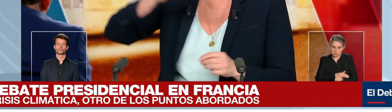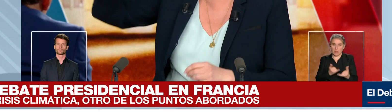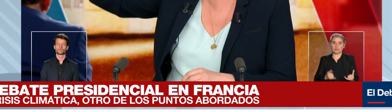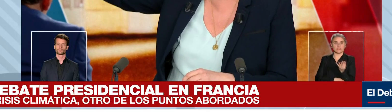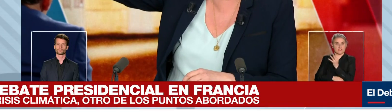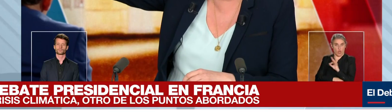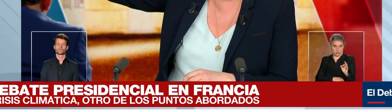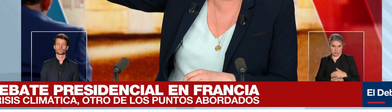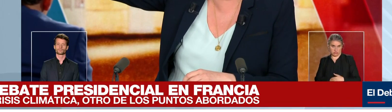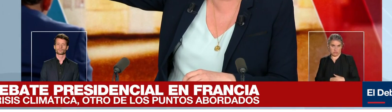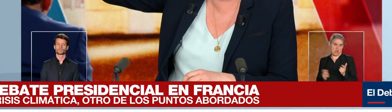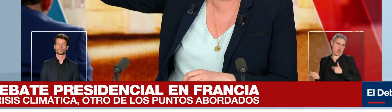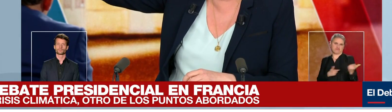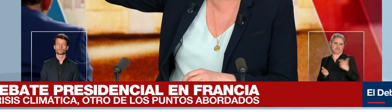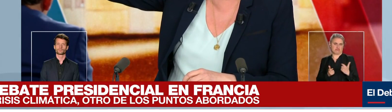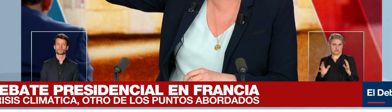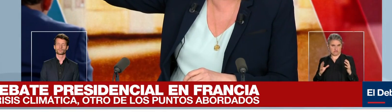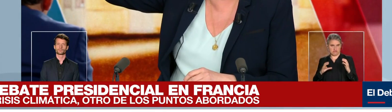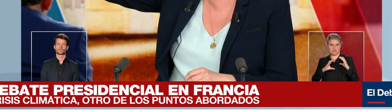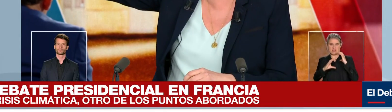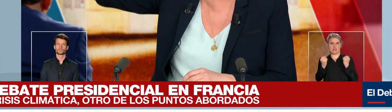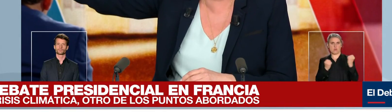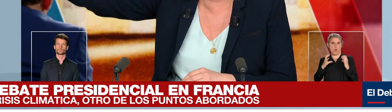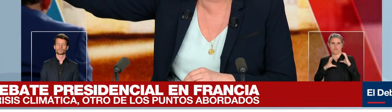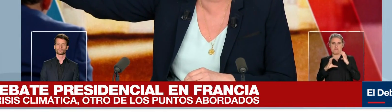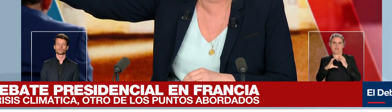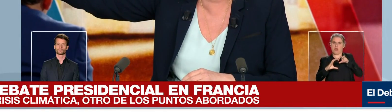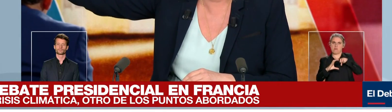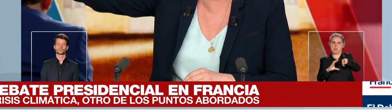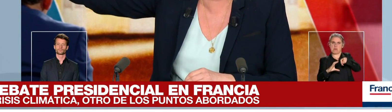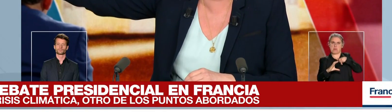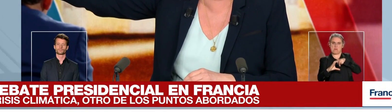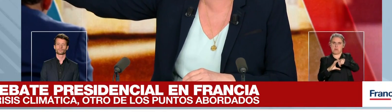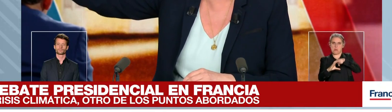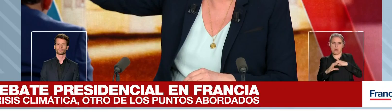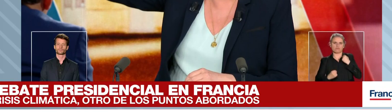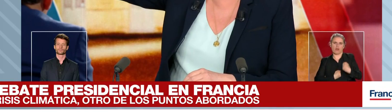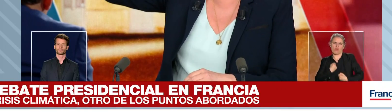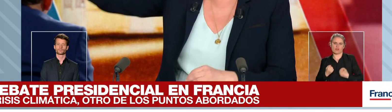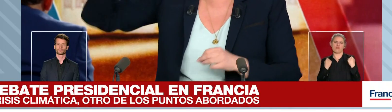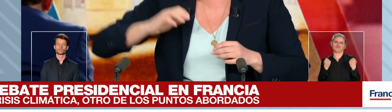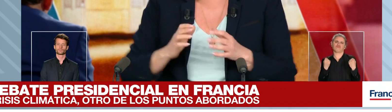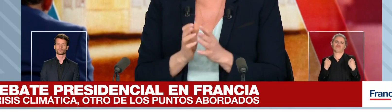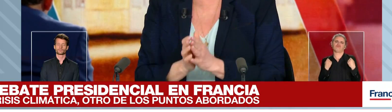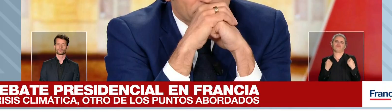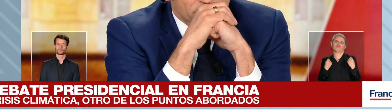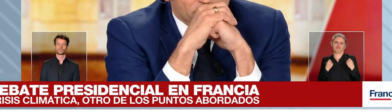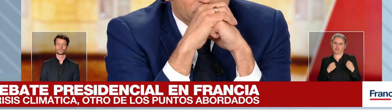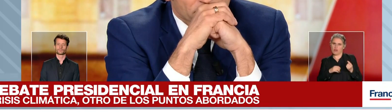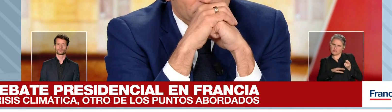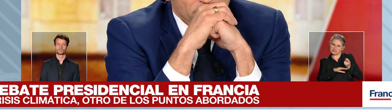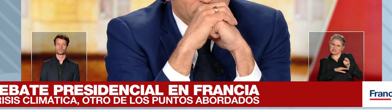en Francia nacen animales que serán transportados en camiones en condiciones muy dolorosas